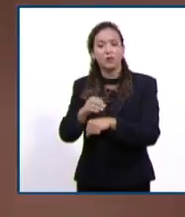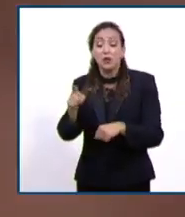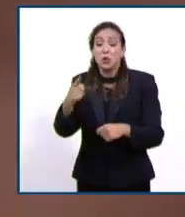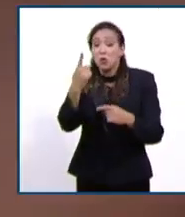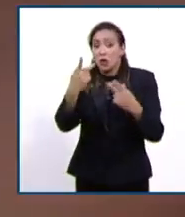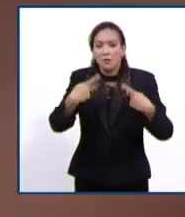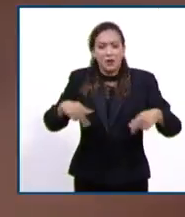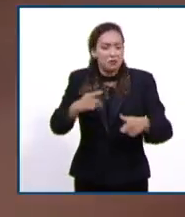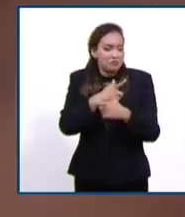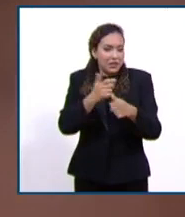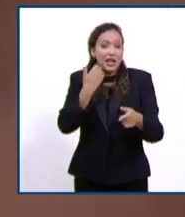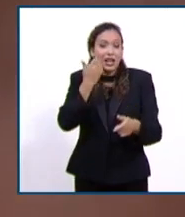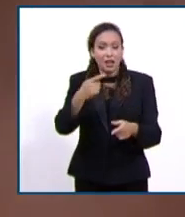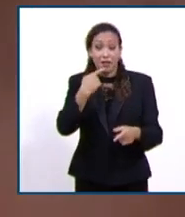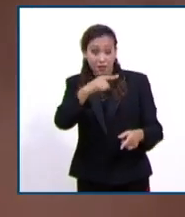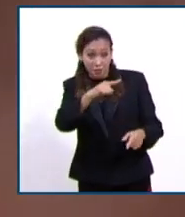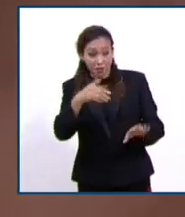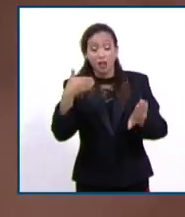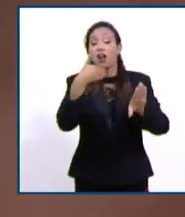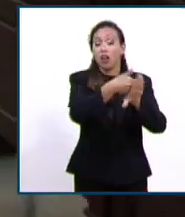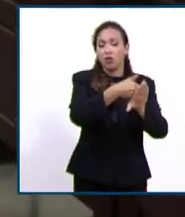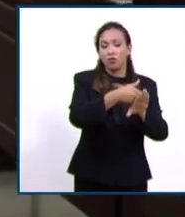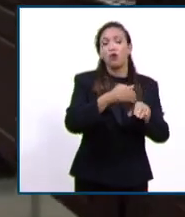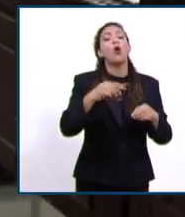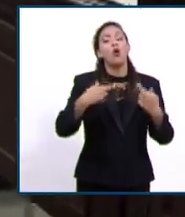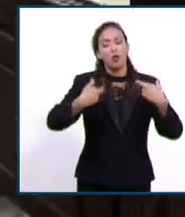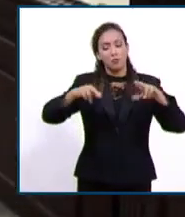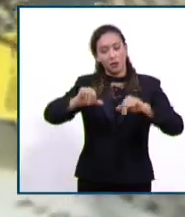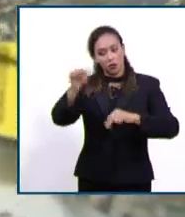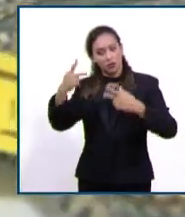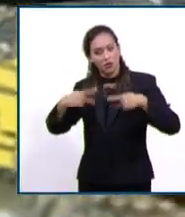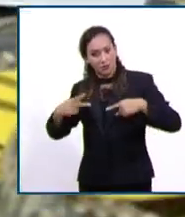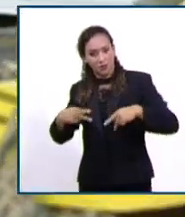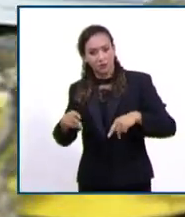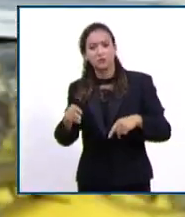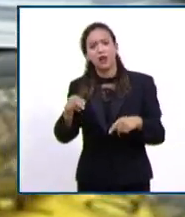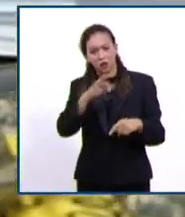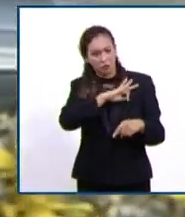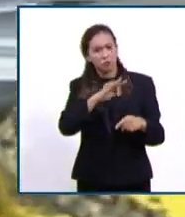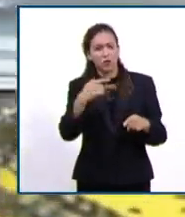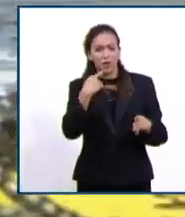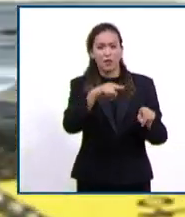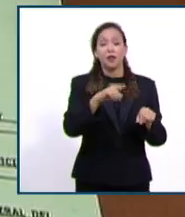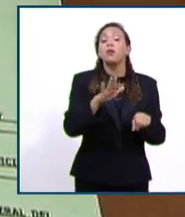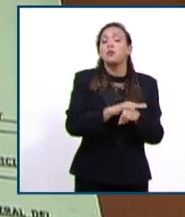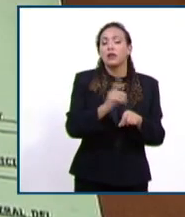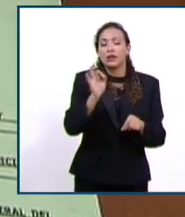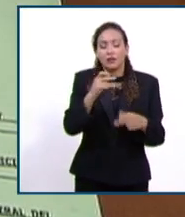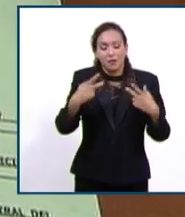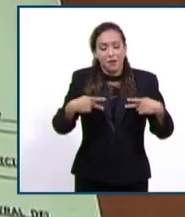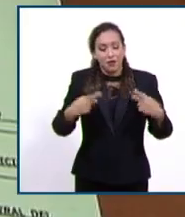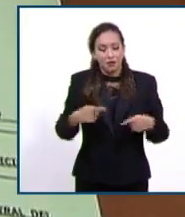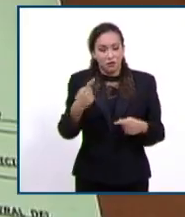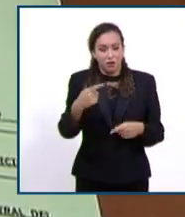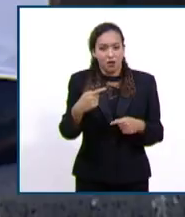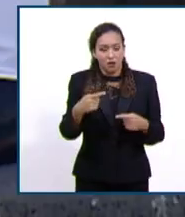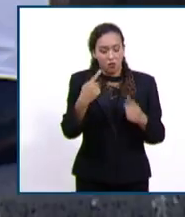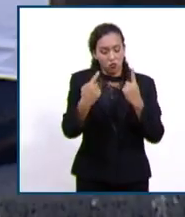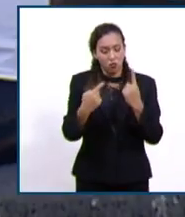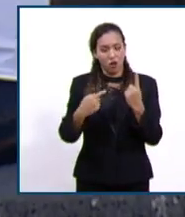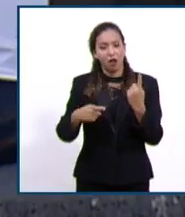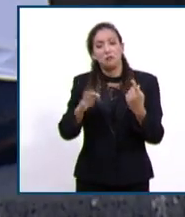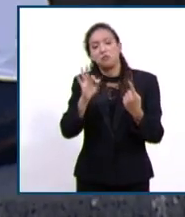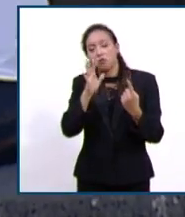cualquier persona promover una demanda en nombre de otra, cuando la persona presuntamente afectada no esté posibilitada para hacerlo por su